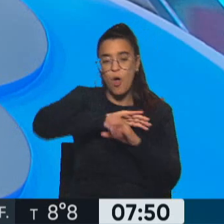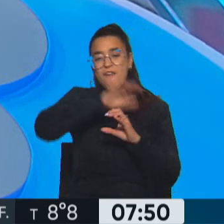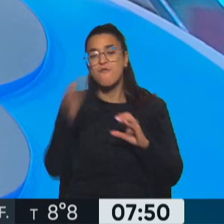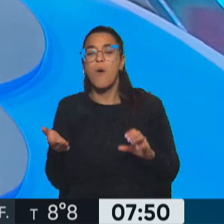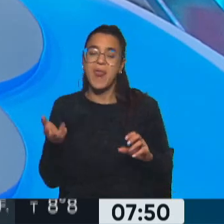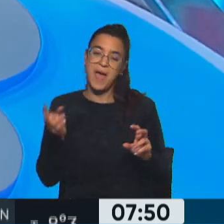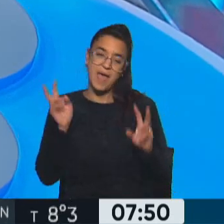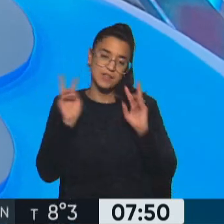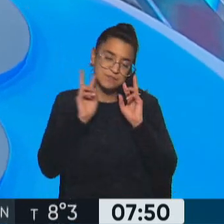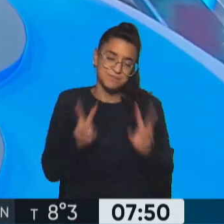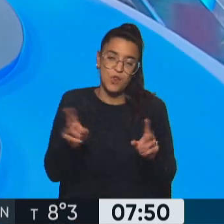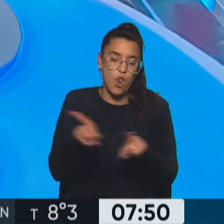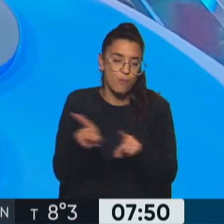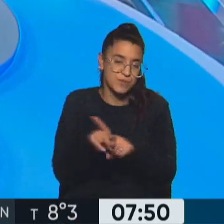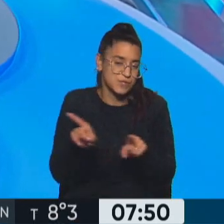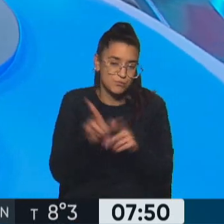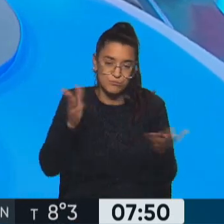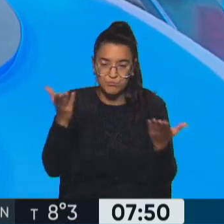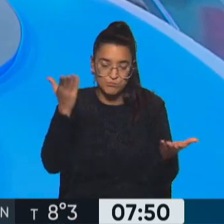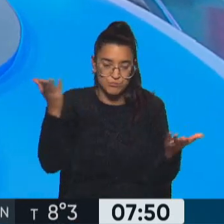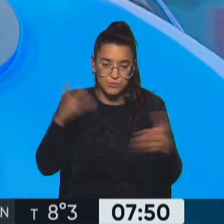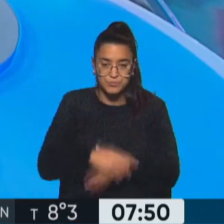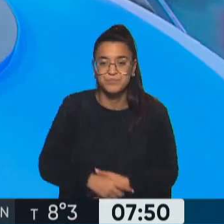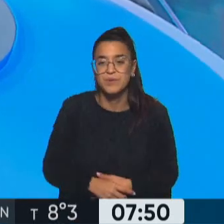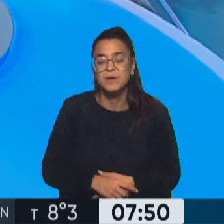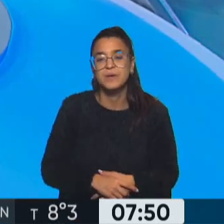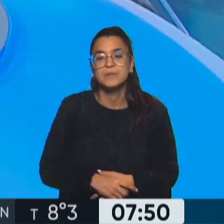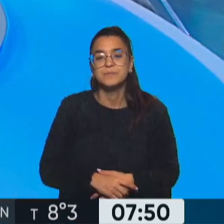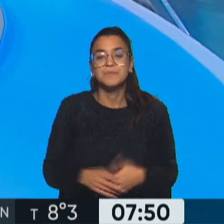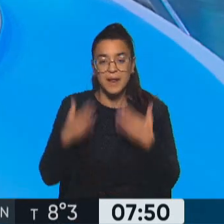envoltorio, pero en definitiva lo que hay adentro es lo mismo, ¿no? Gracias.